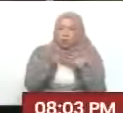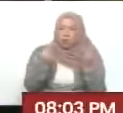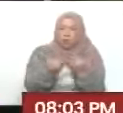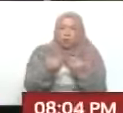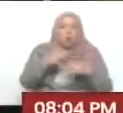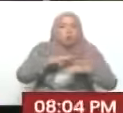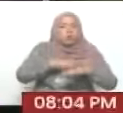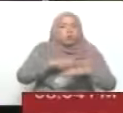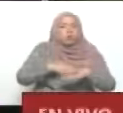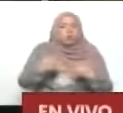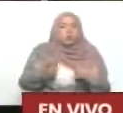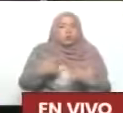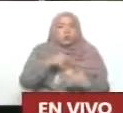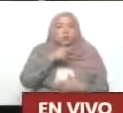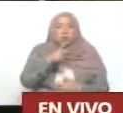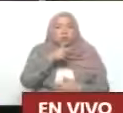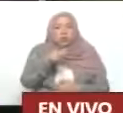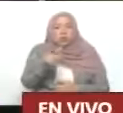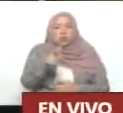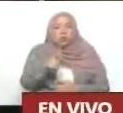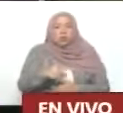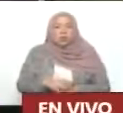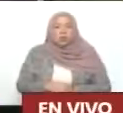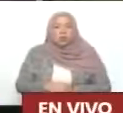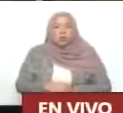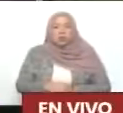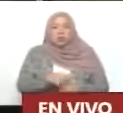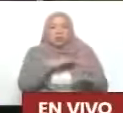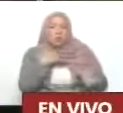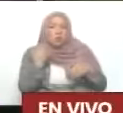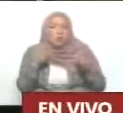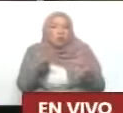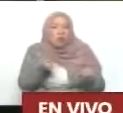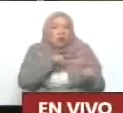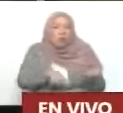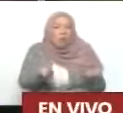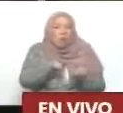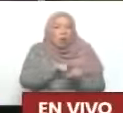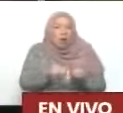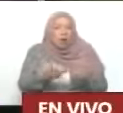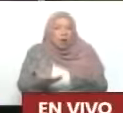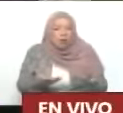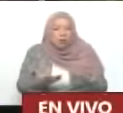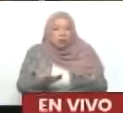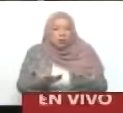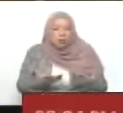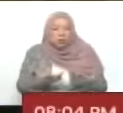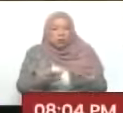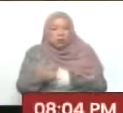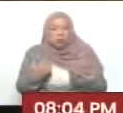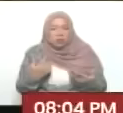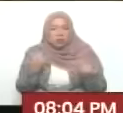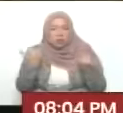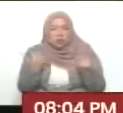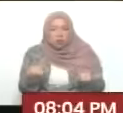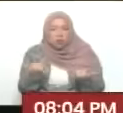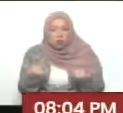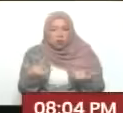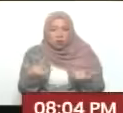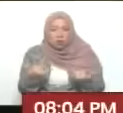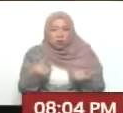diciéndoles qué cruel eres, y contestó, sí van a morir igual. Esta señora, tan llena de crueldad, que acaba